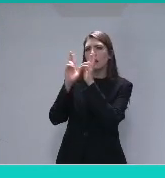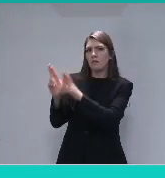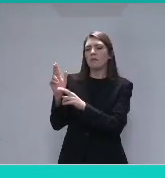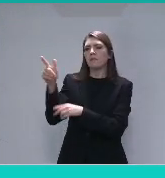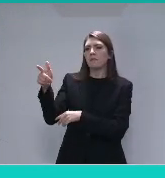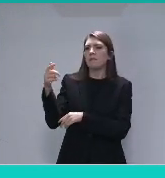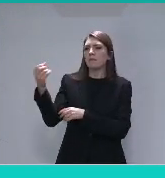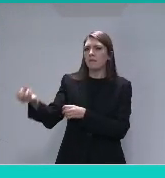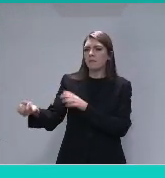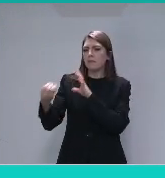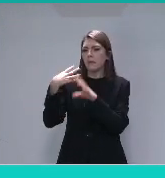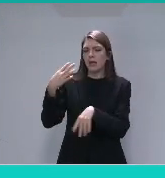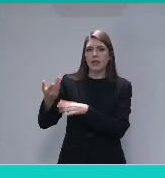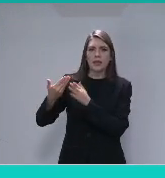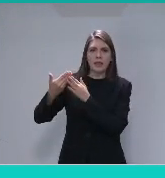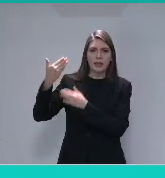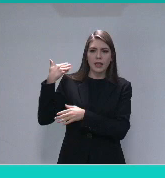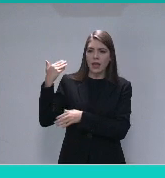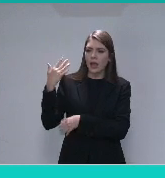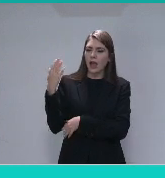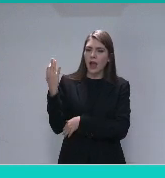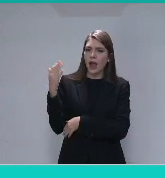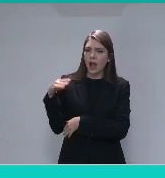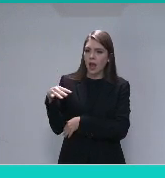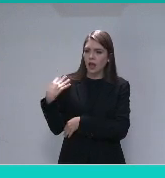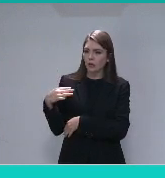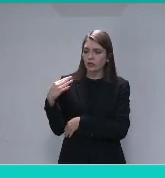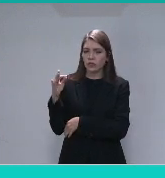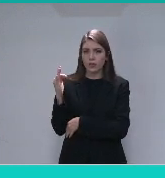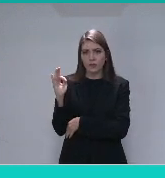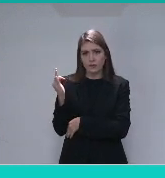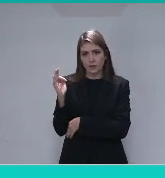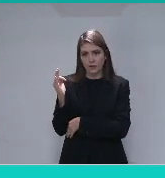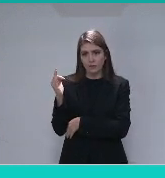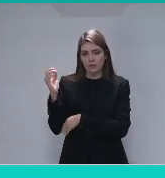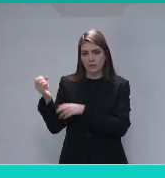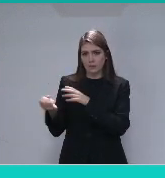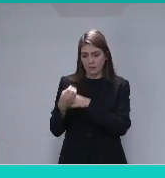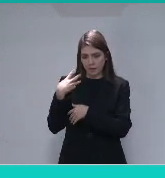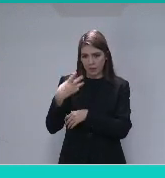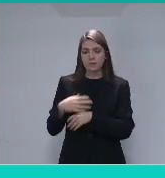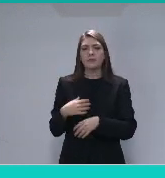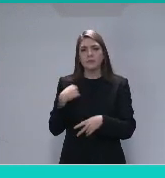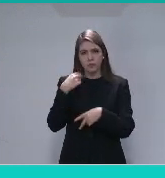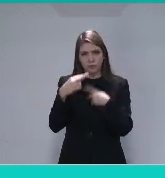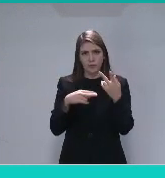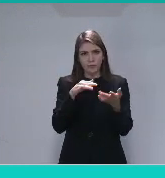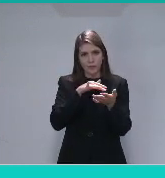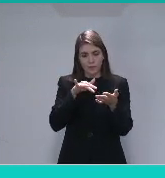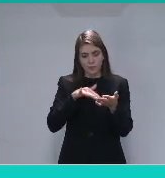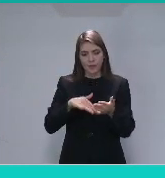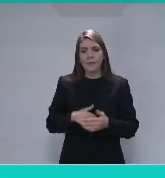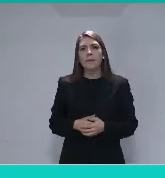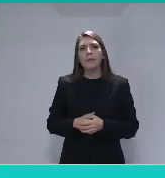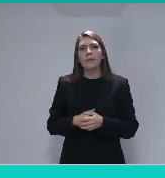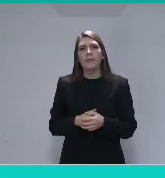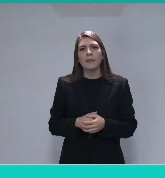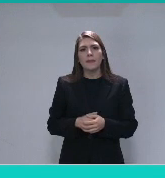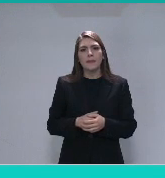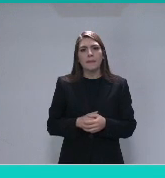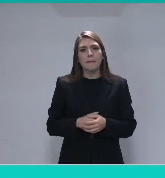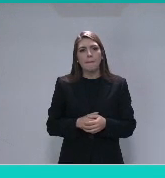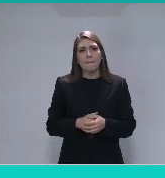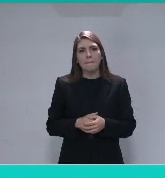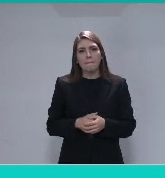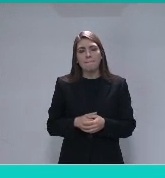recibido el 14 de febrero pasado en los términos siguientes don lectura licenciado andrés